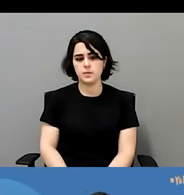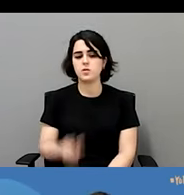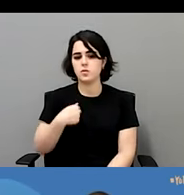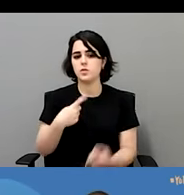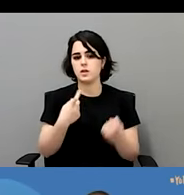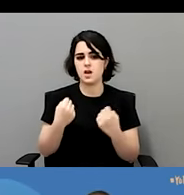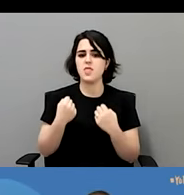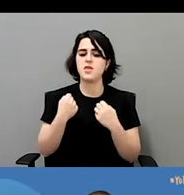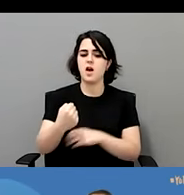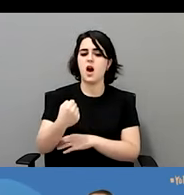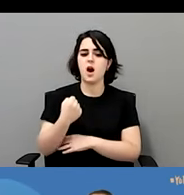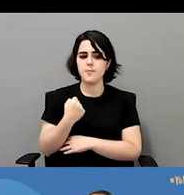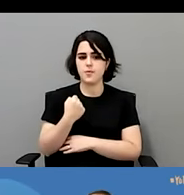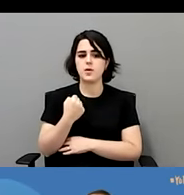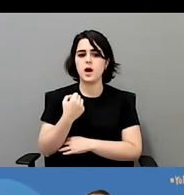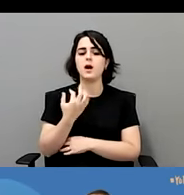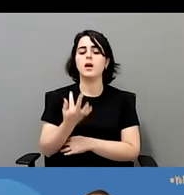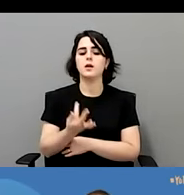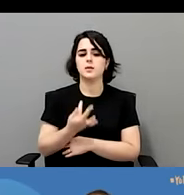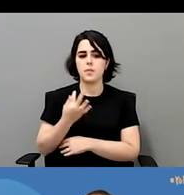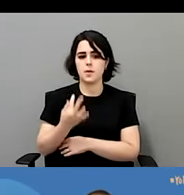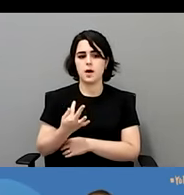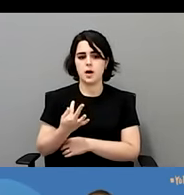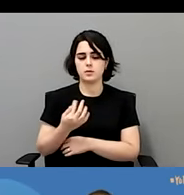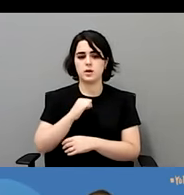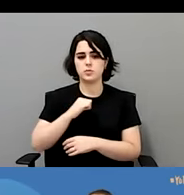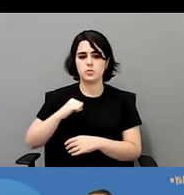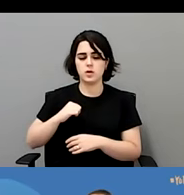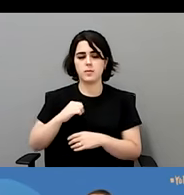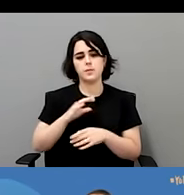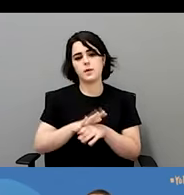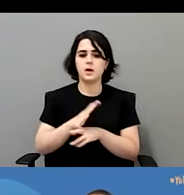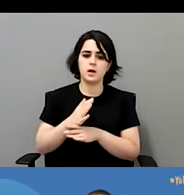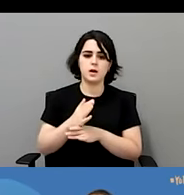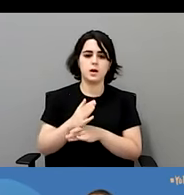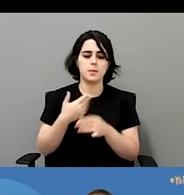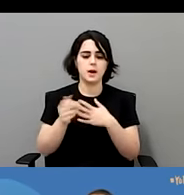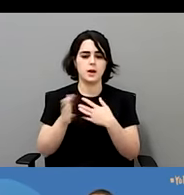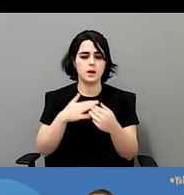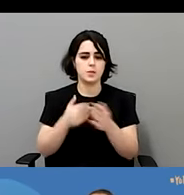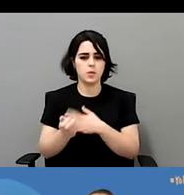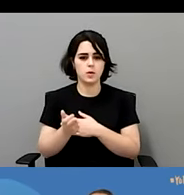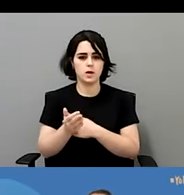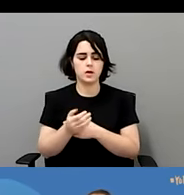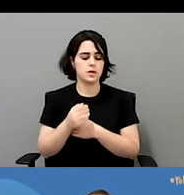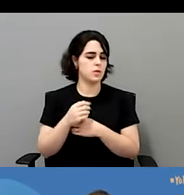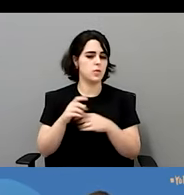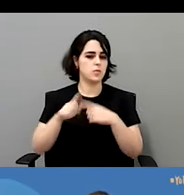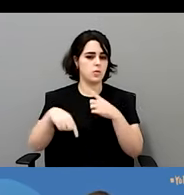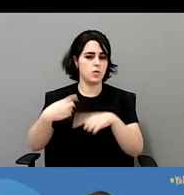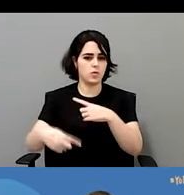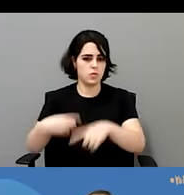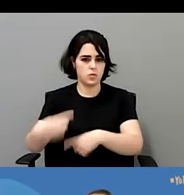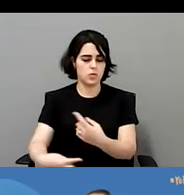cierta manipulación en cualquier ámbito de mi día a día. En